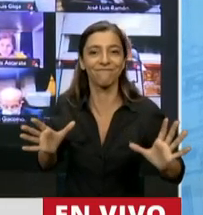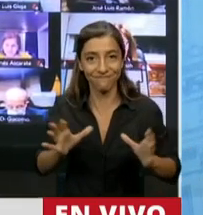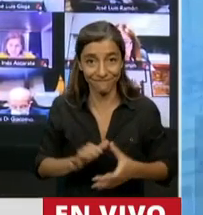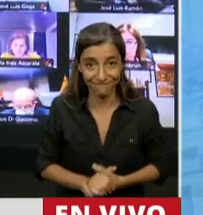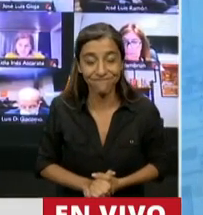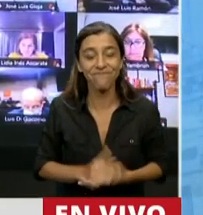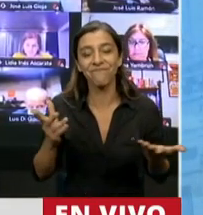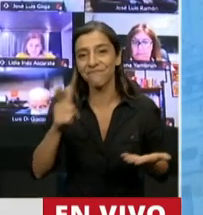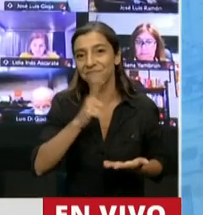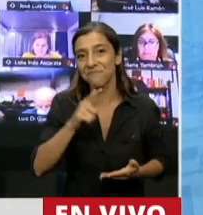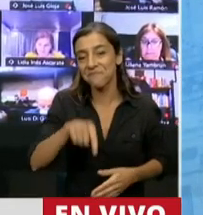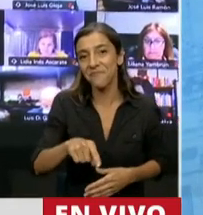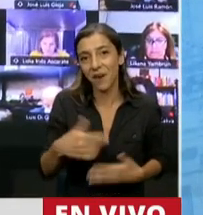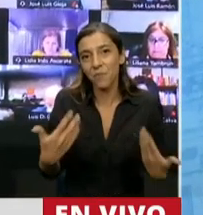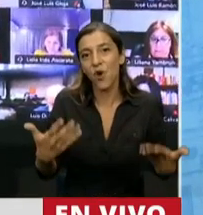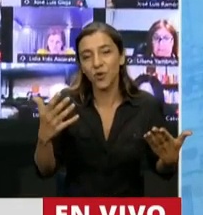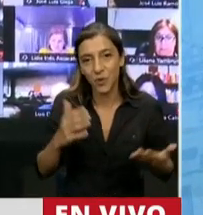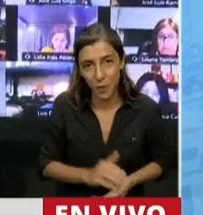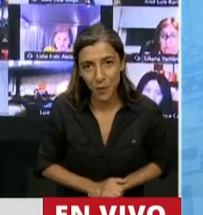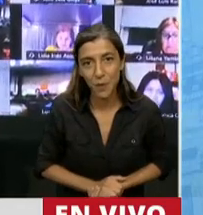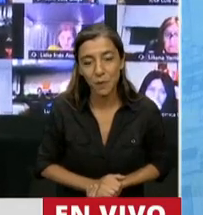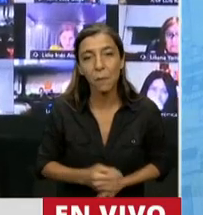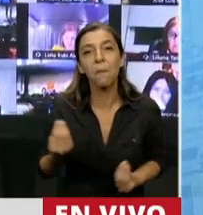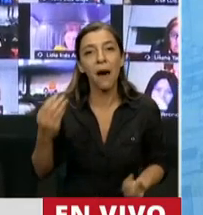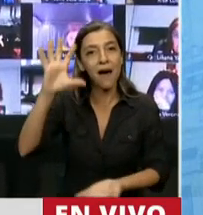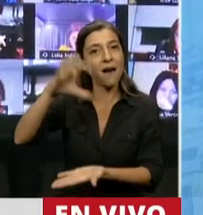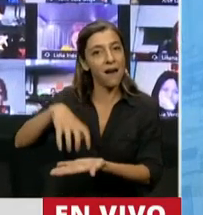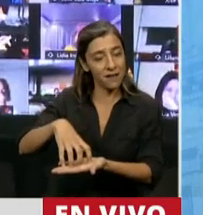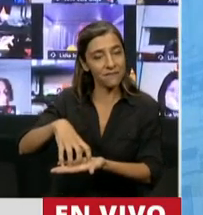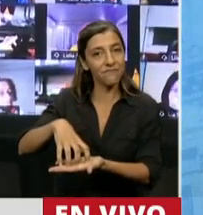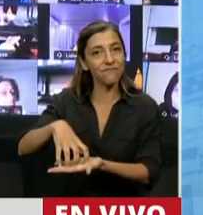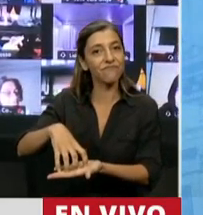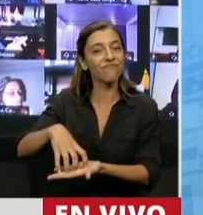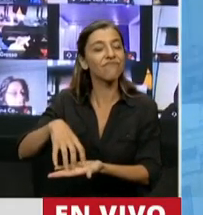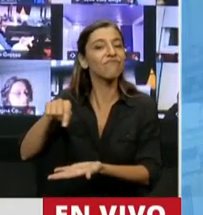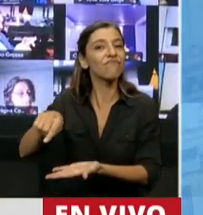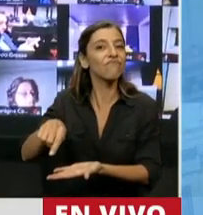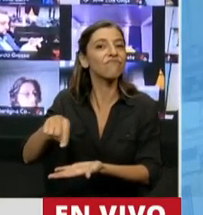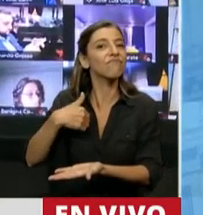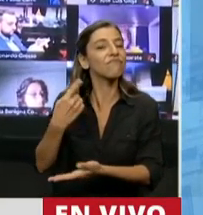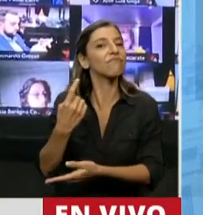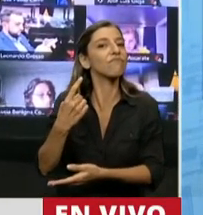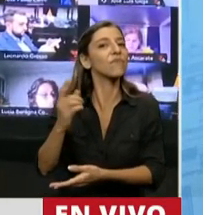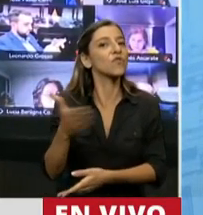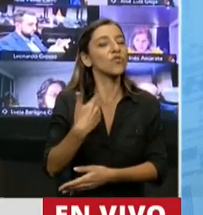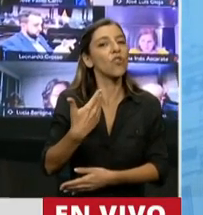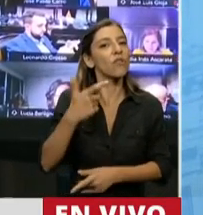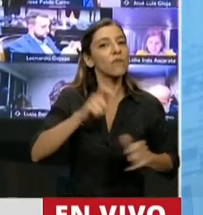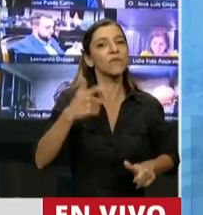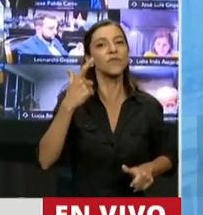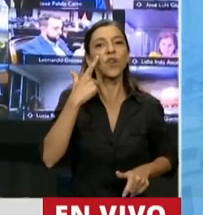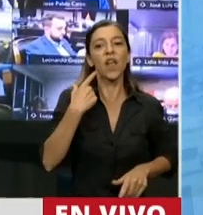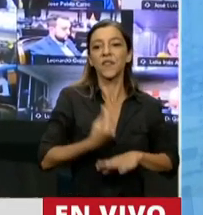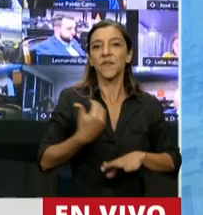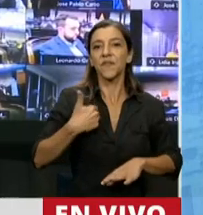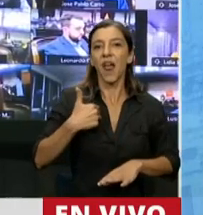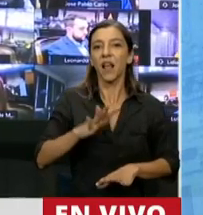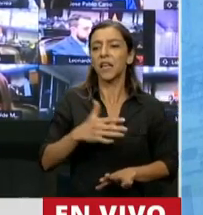una buena oportunidad para que el Centro Cultural sea un lugar donde todos los argentinos, sin